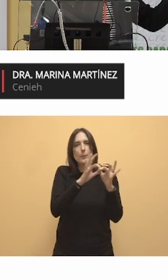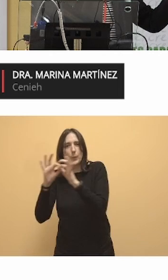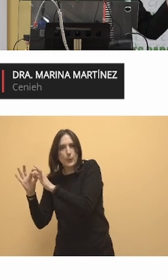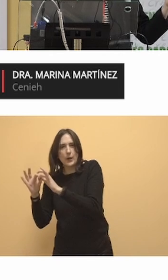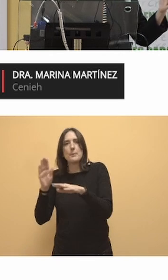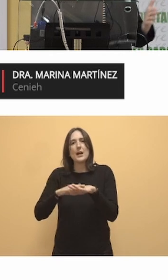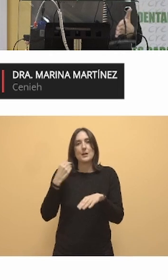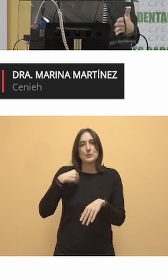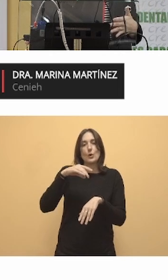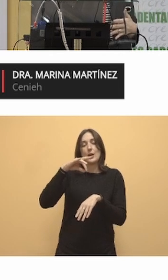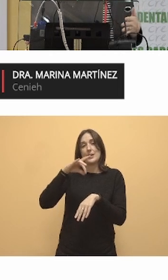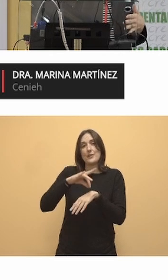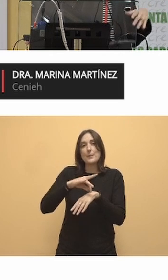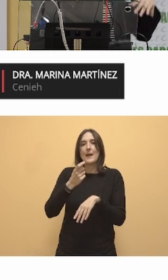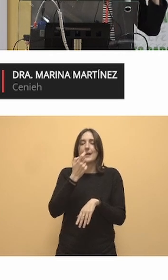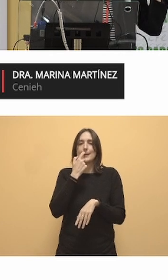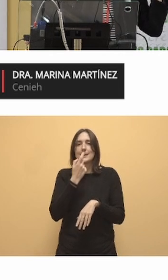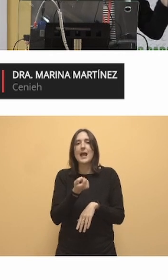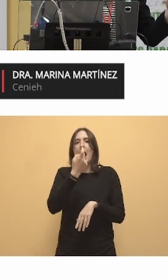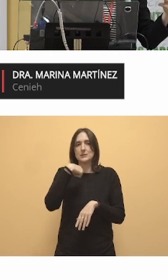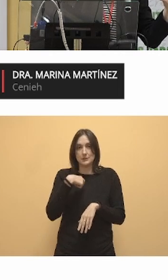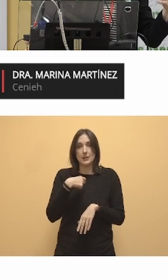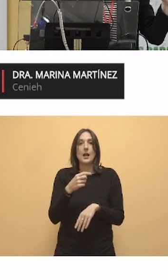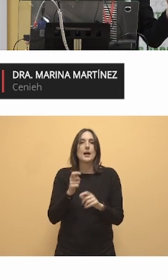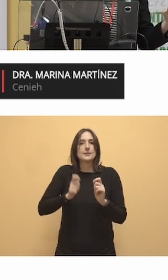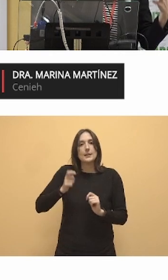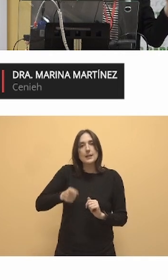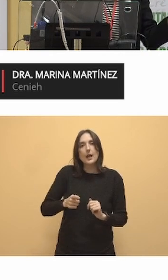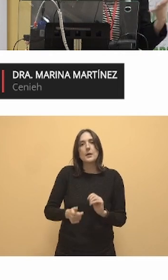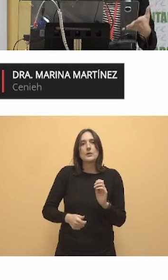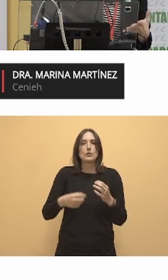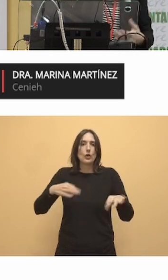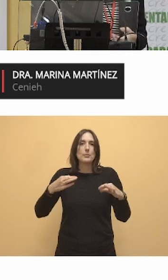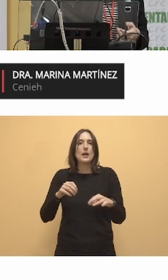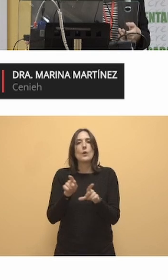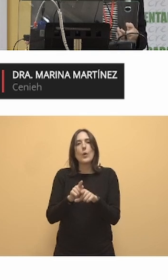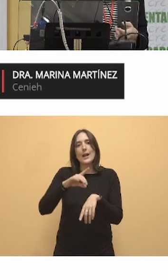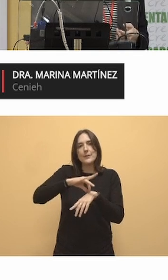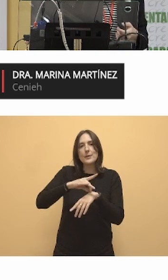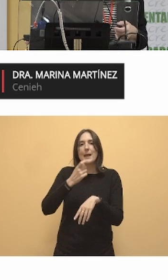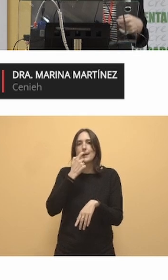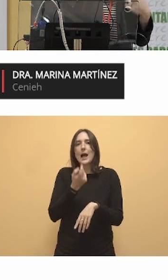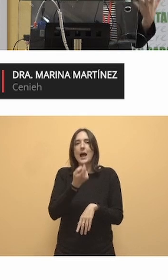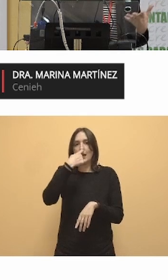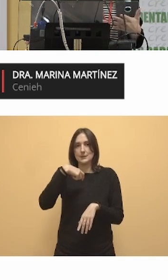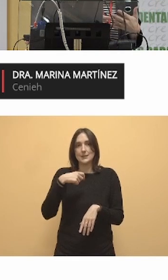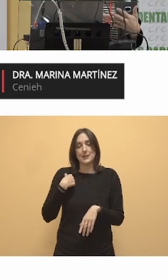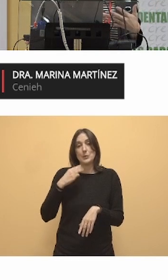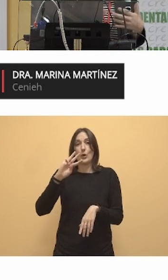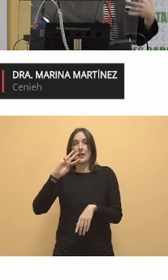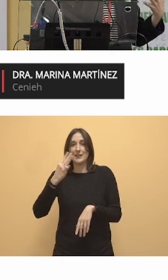decir, cada vez va siendo más normal la existencia de agenesia dental en los terceros molares. Y